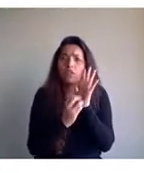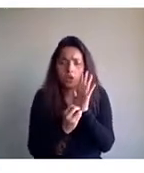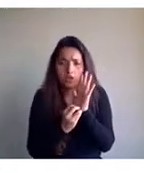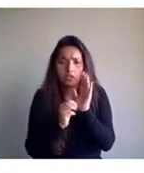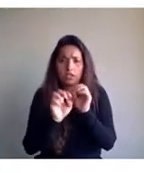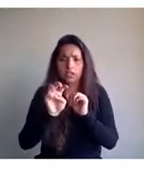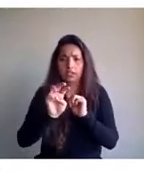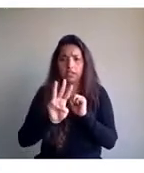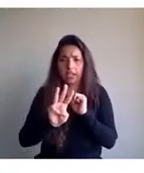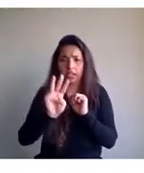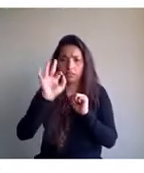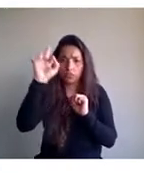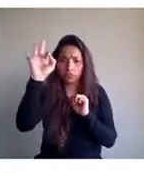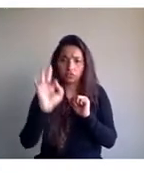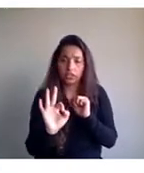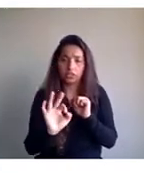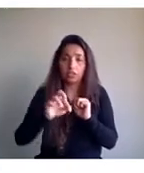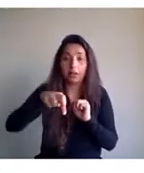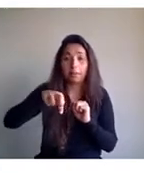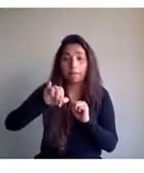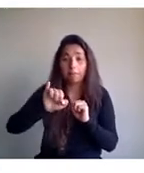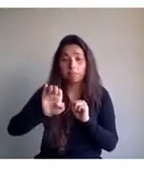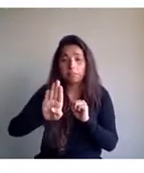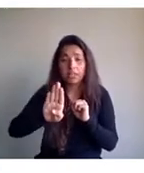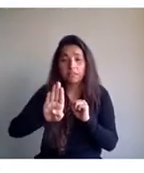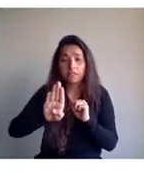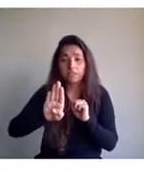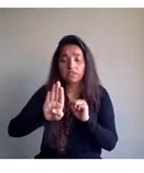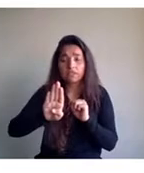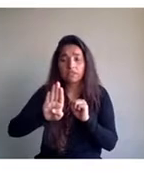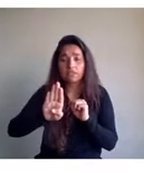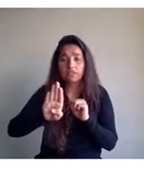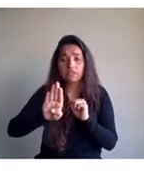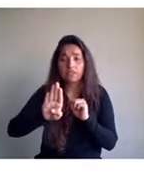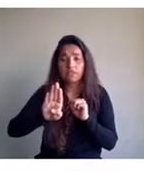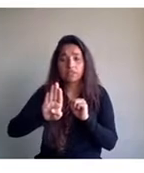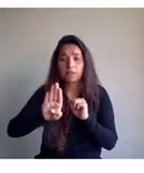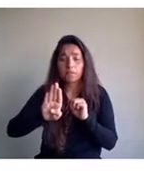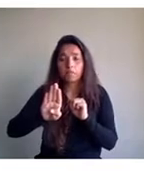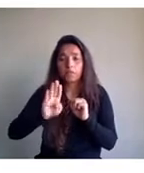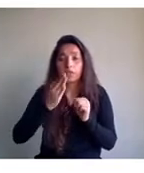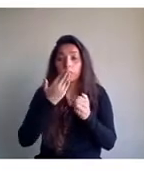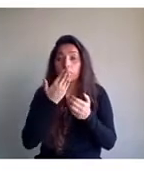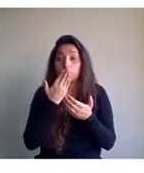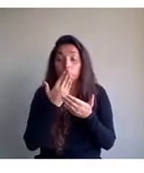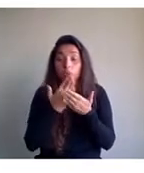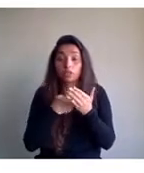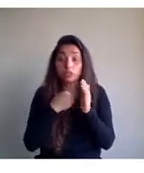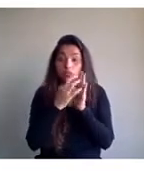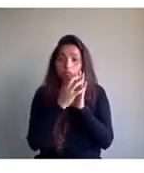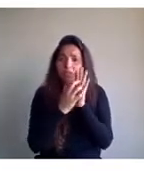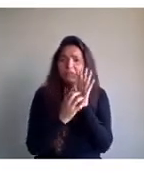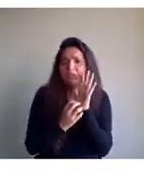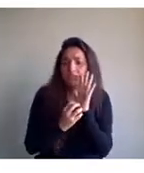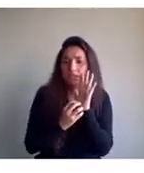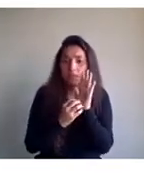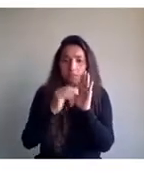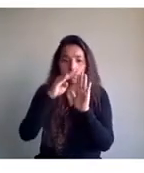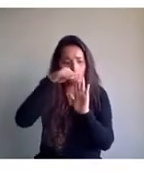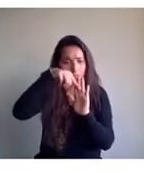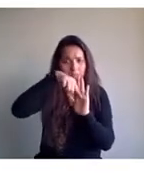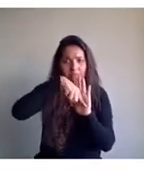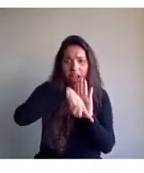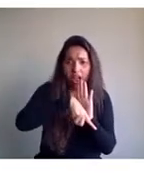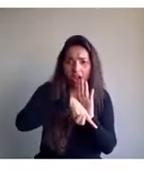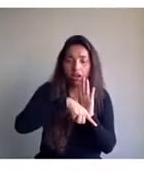escupió lo que lleva necesariamente a demostrar y además de todo el tema en el proceso de desarrollo y también las